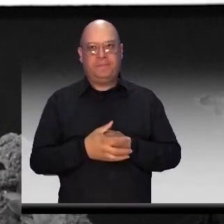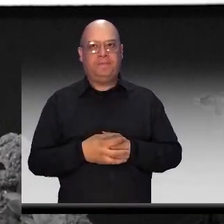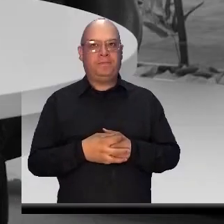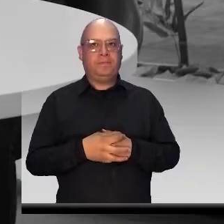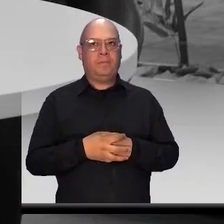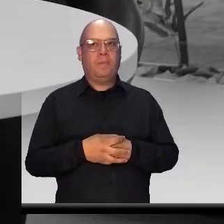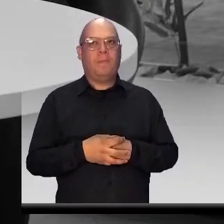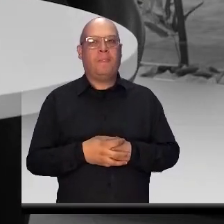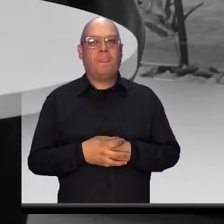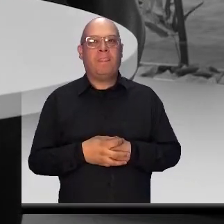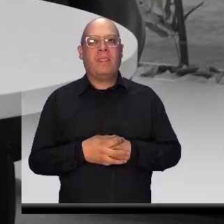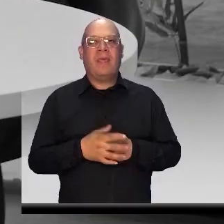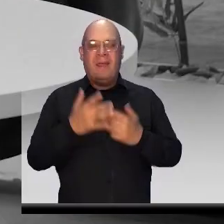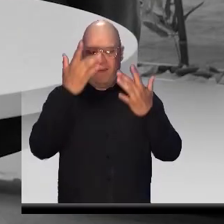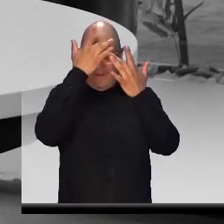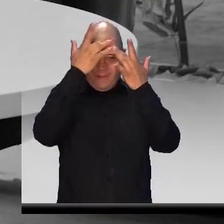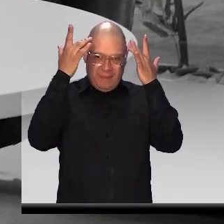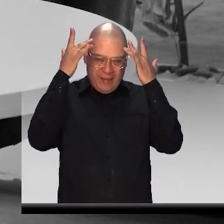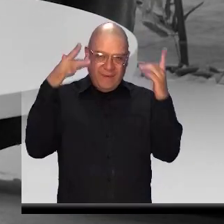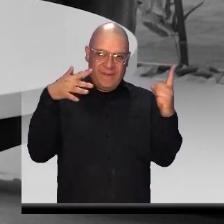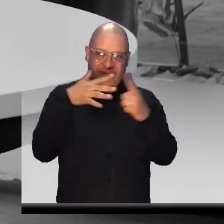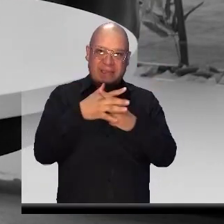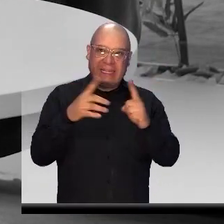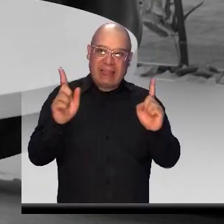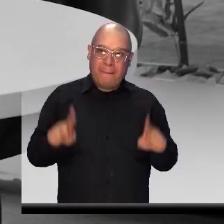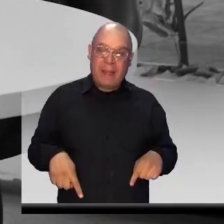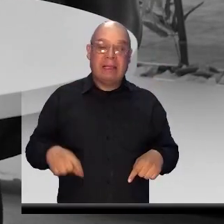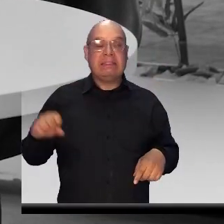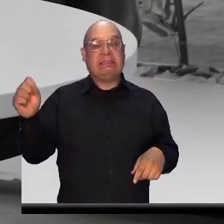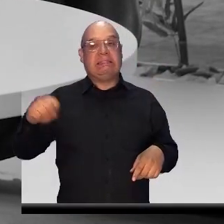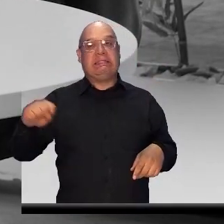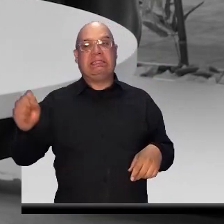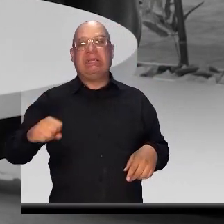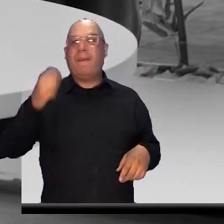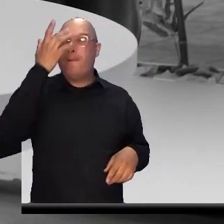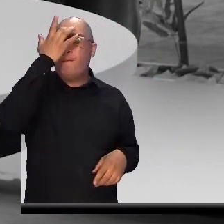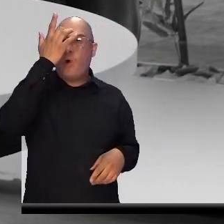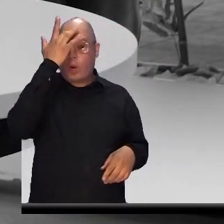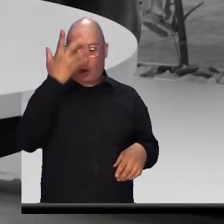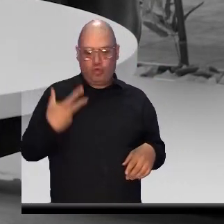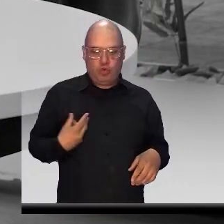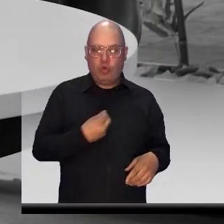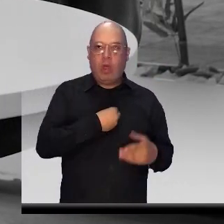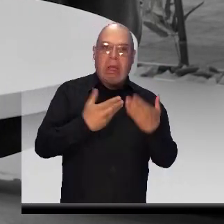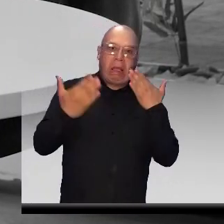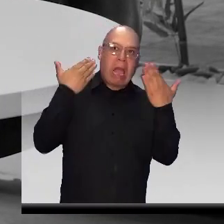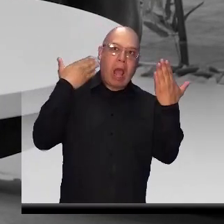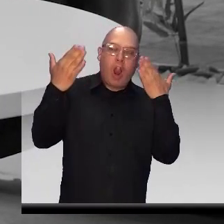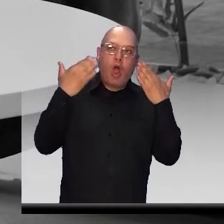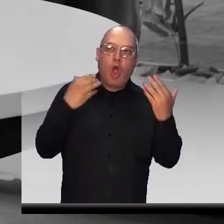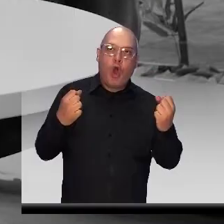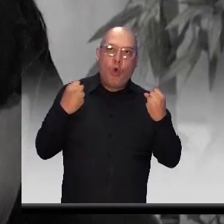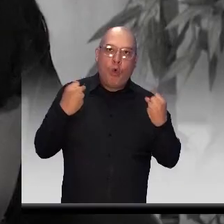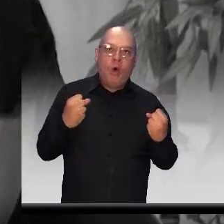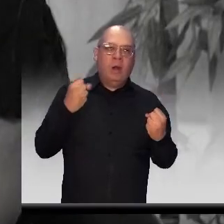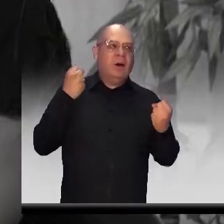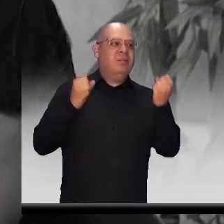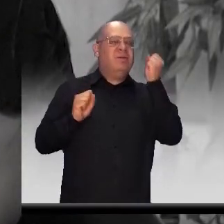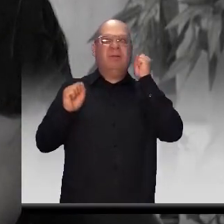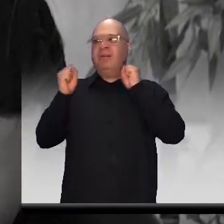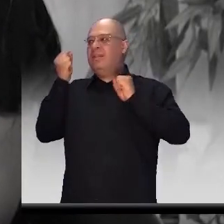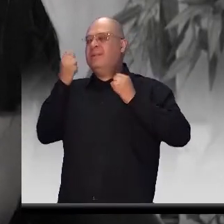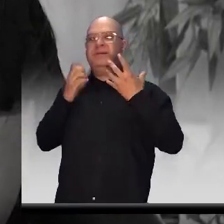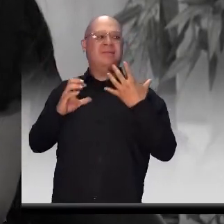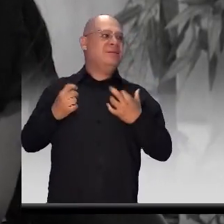enfermedades mentales. Claro, Cata, porque por ejemplo, cuando estamos expuestos a calores extremos, mínimo uno tiene cuadros de ansiedad. Uh-huh. La